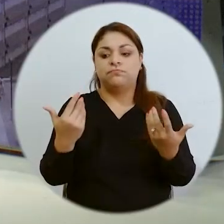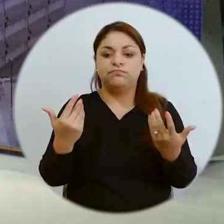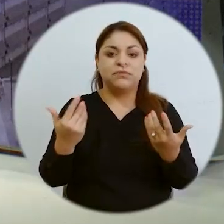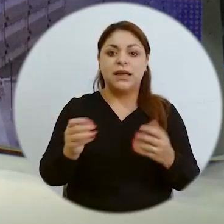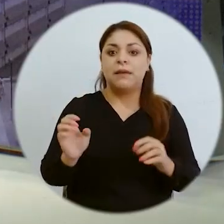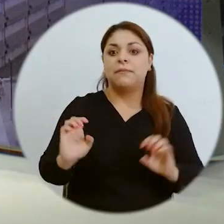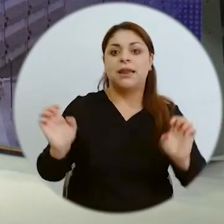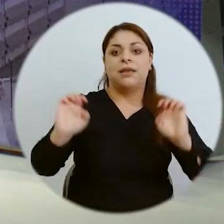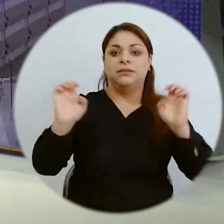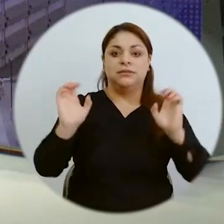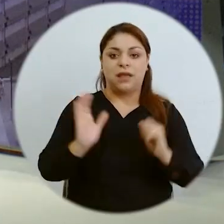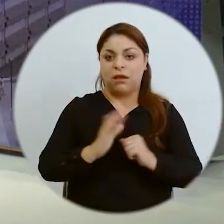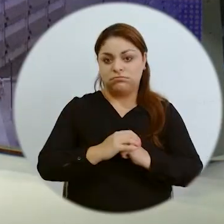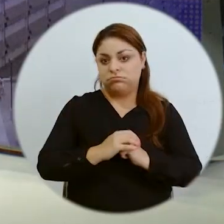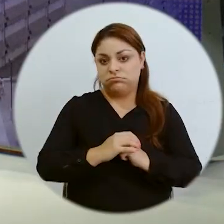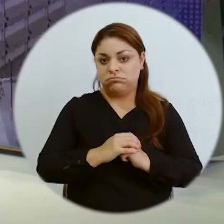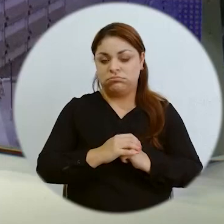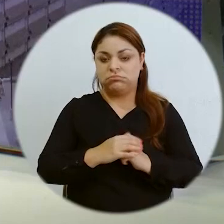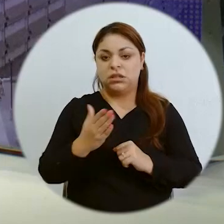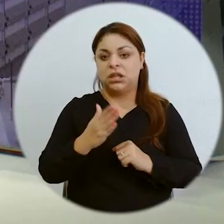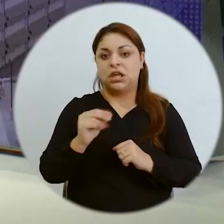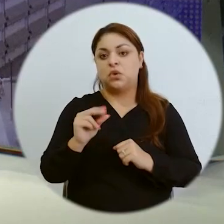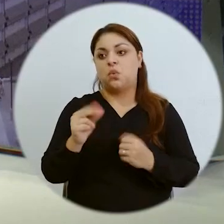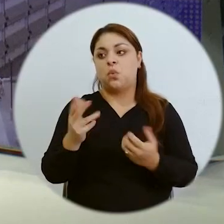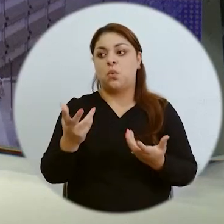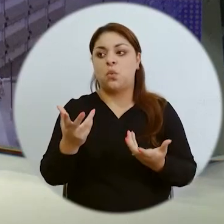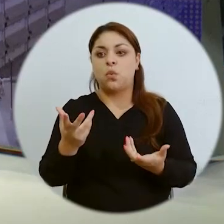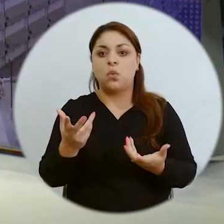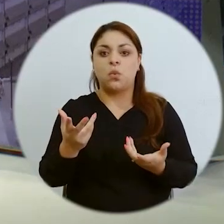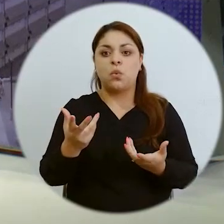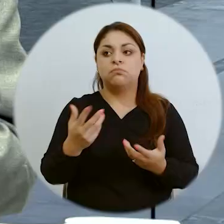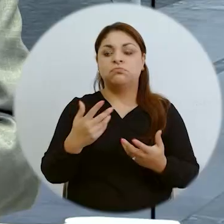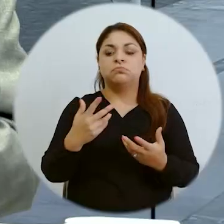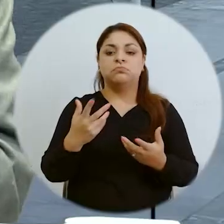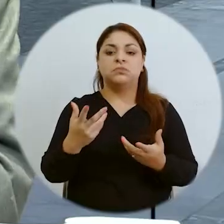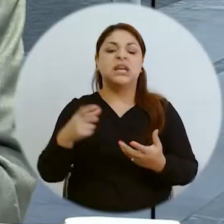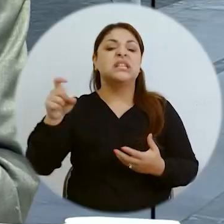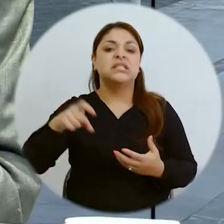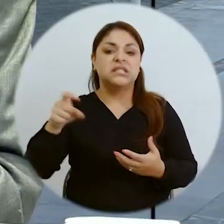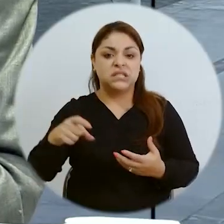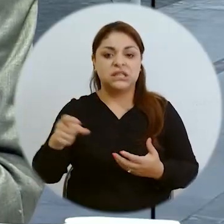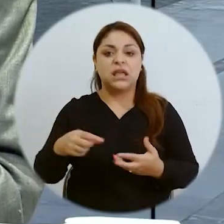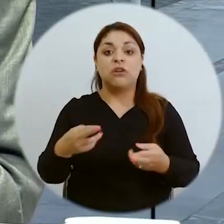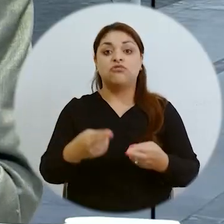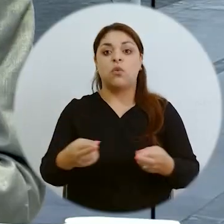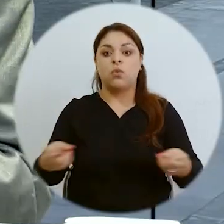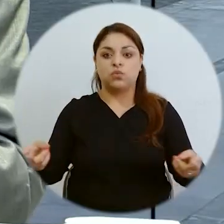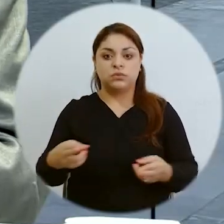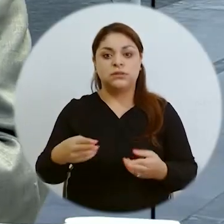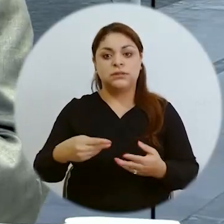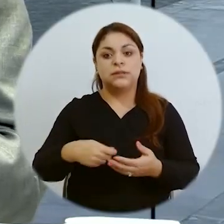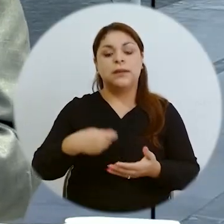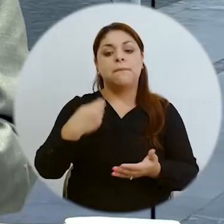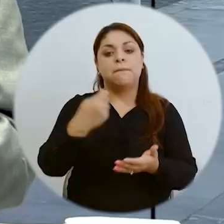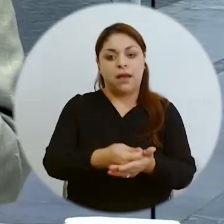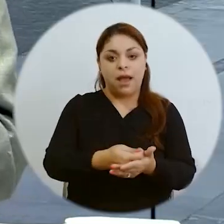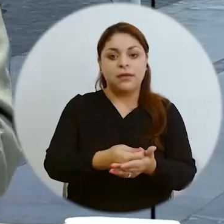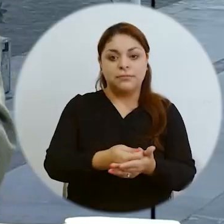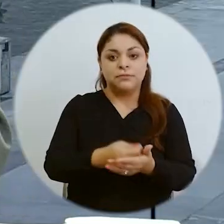a través de un ahorro yo puedo llegar y satisfacer esa necesidad. Un examen médico que tenga que hacerme,